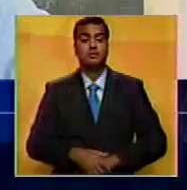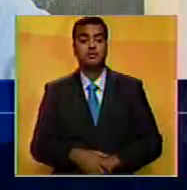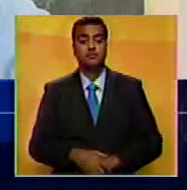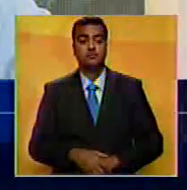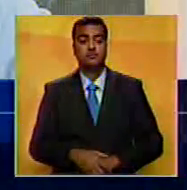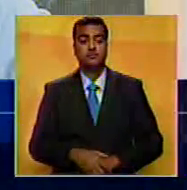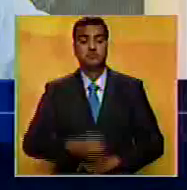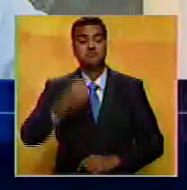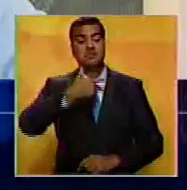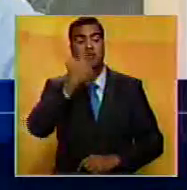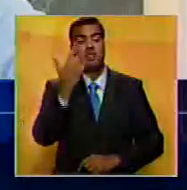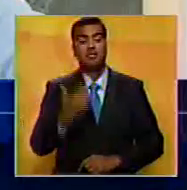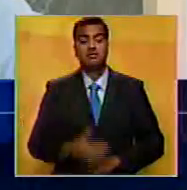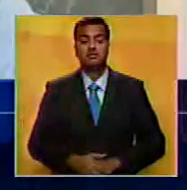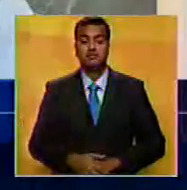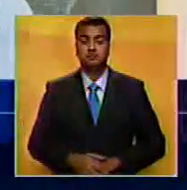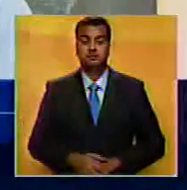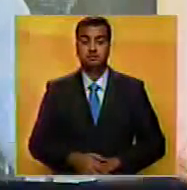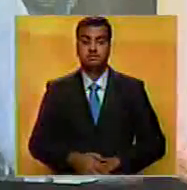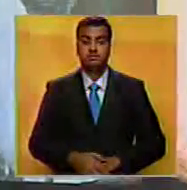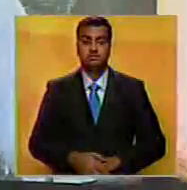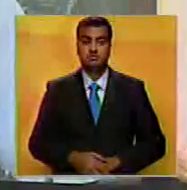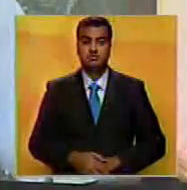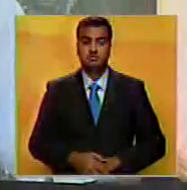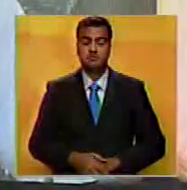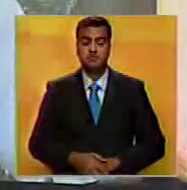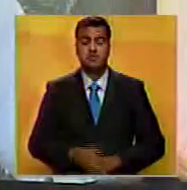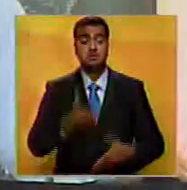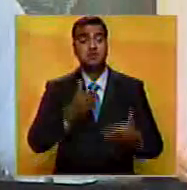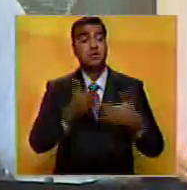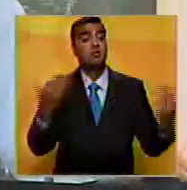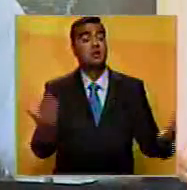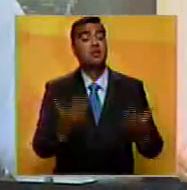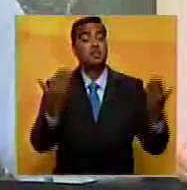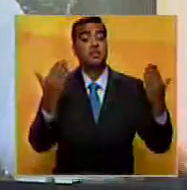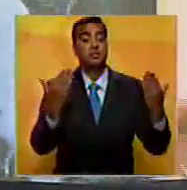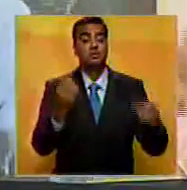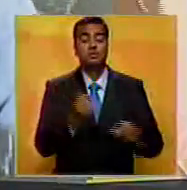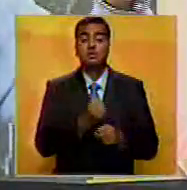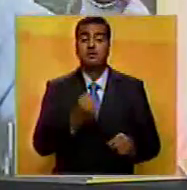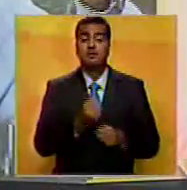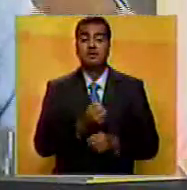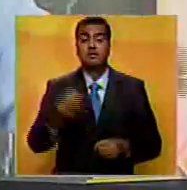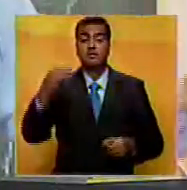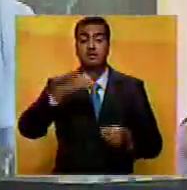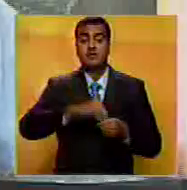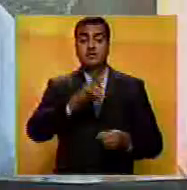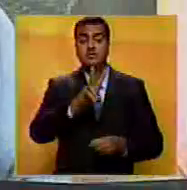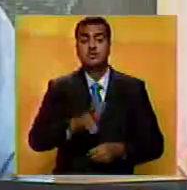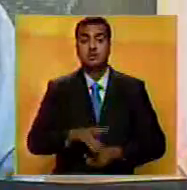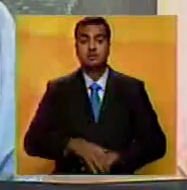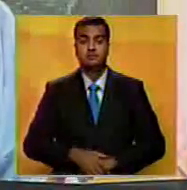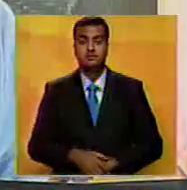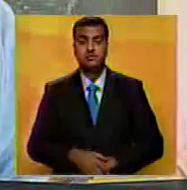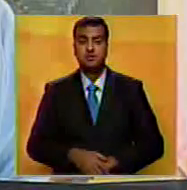una vergüenza. Y siguieron alentando una agenda para intervenir Venezuela,